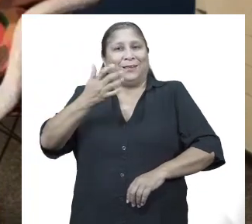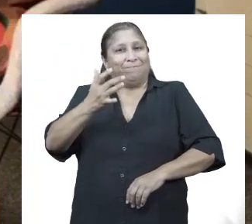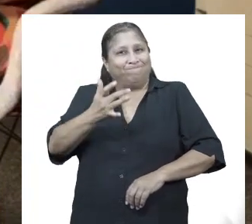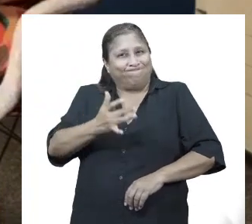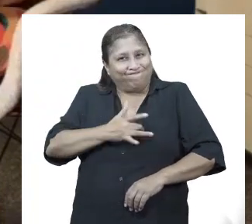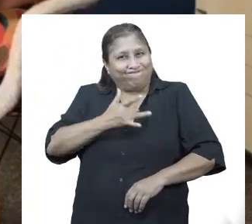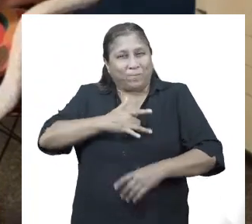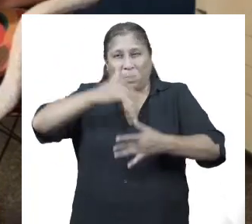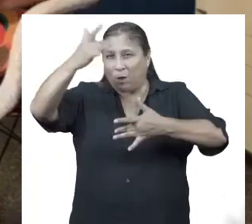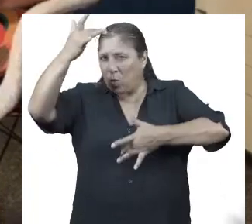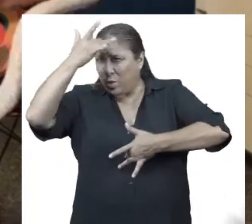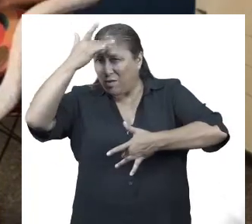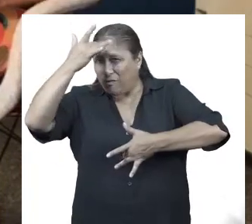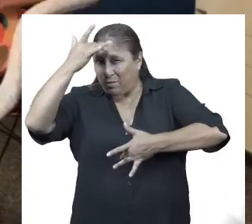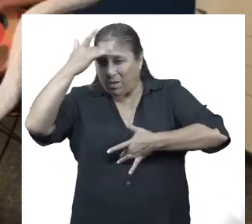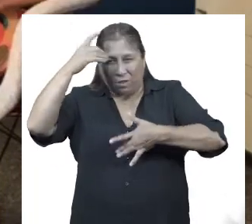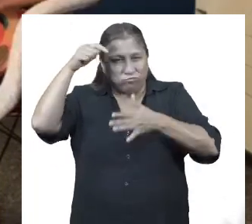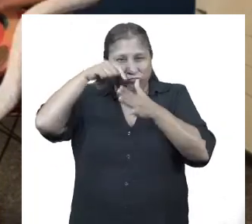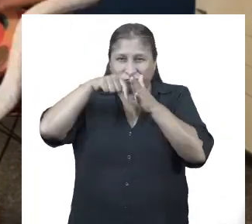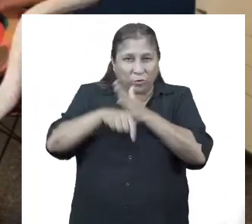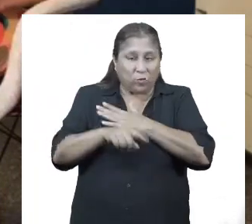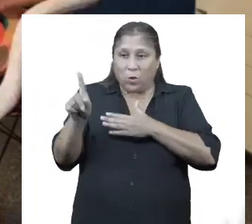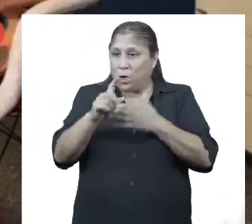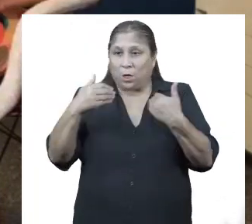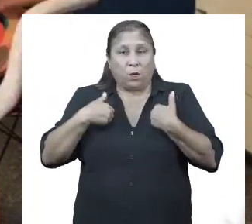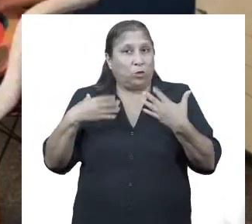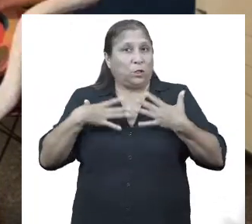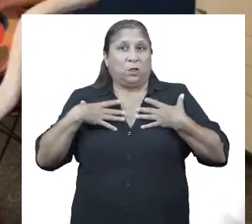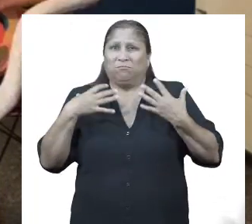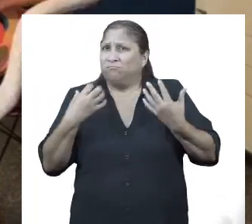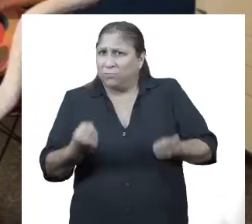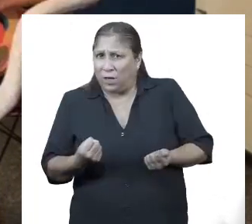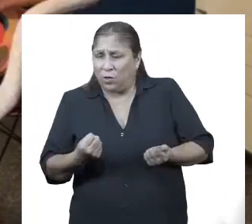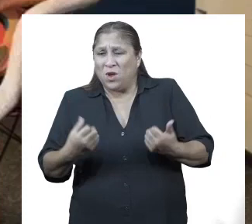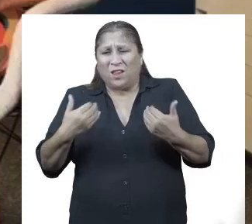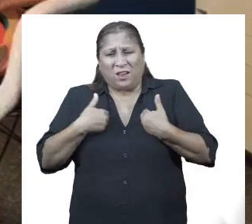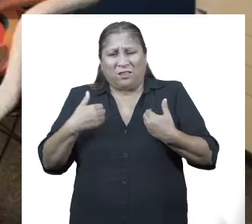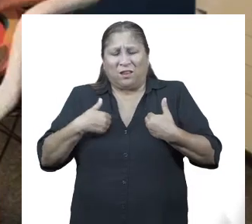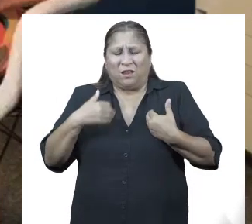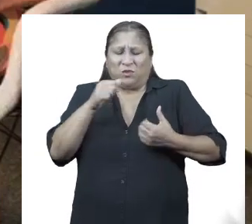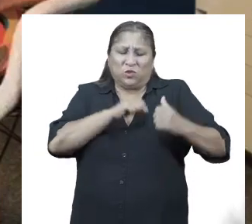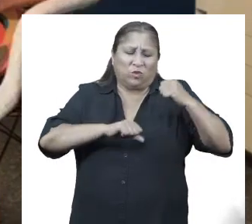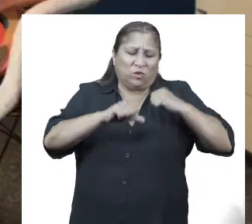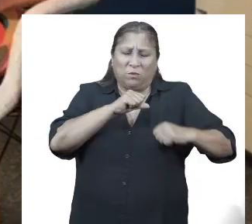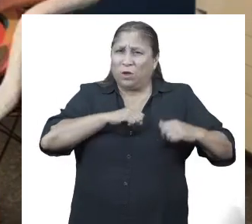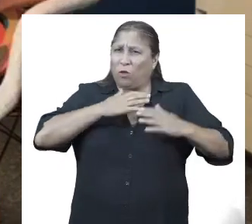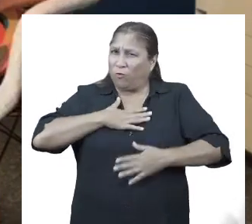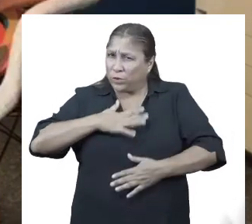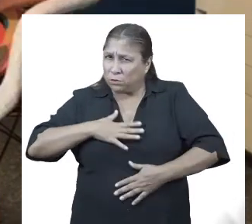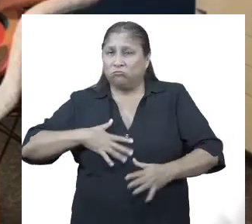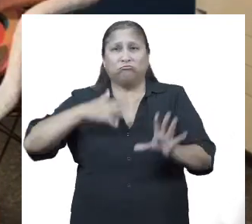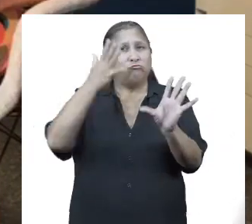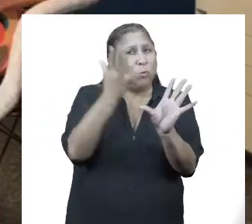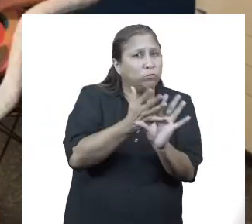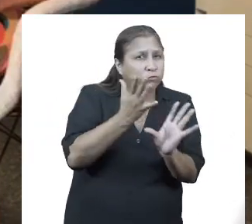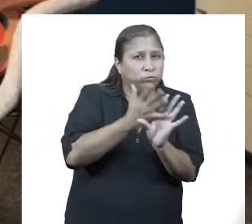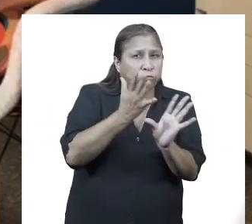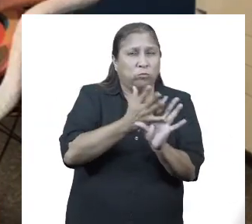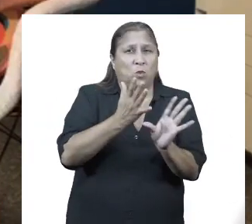padece una enfermedad grave, incurable, que le genera sufrimientos físicos y